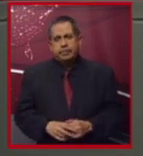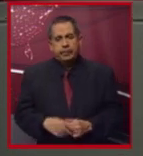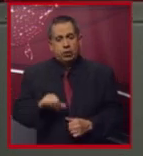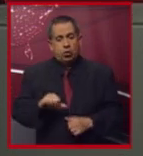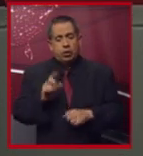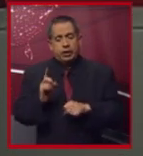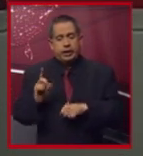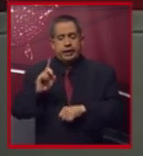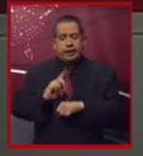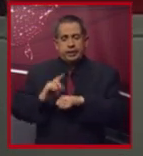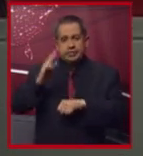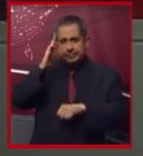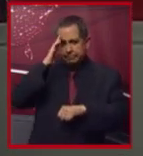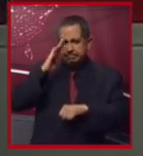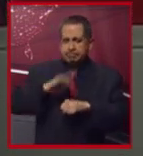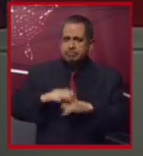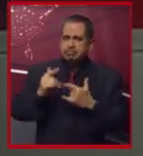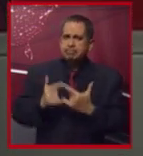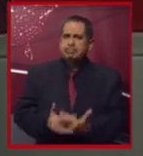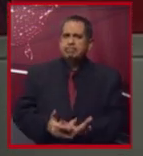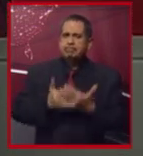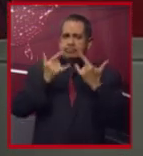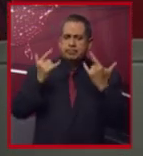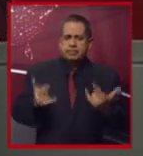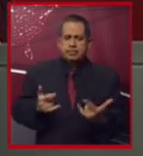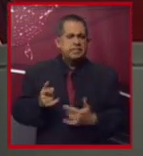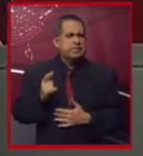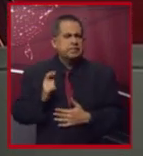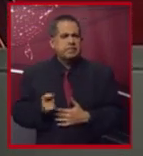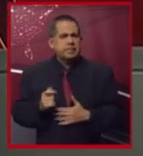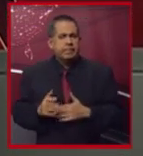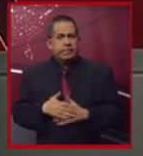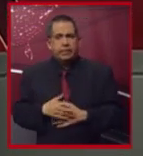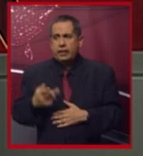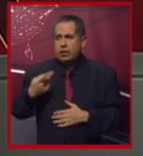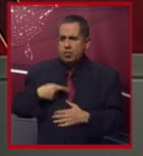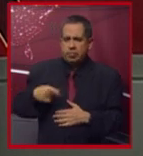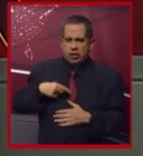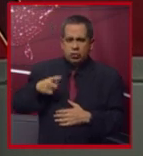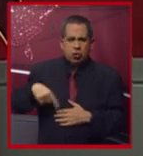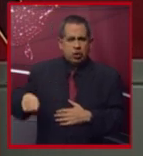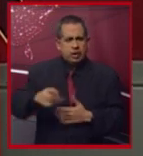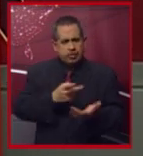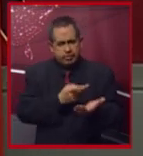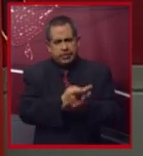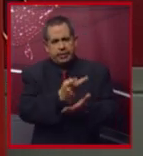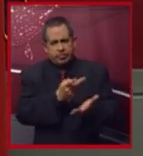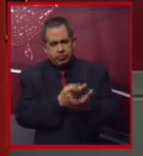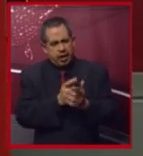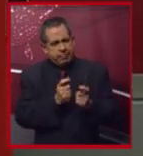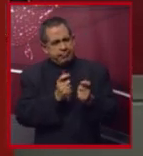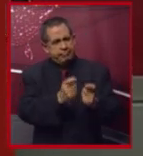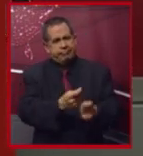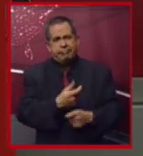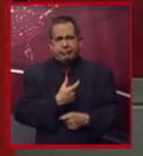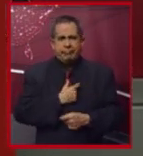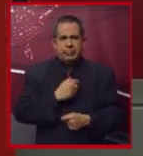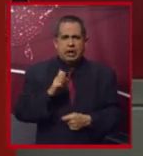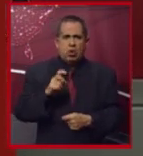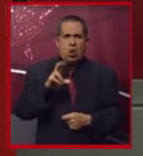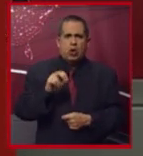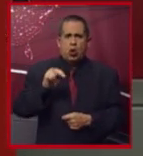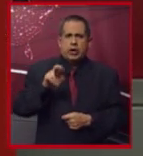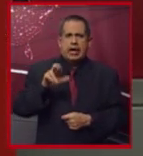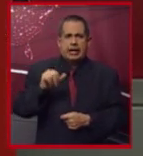historia en el Palacio Legislativo de San Lázaro, no únicamente por las personas que son galardonadas con la Medalla al Mérito Cívico Eduardo